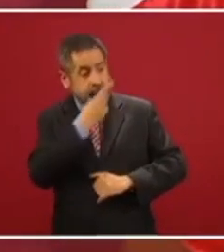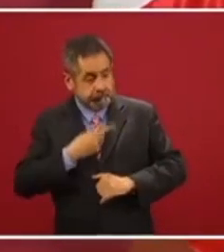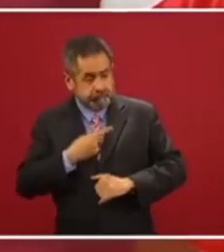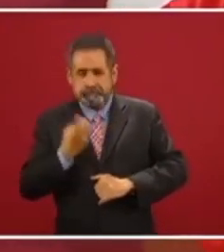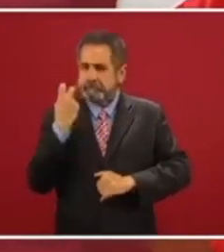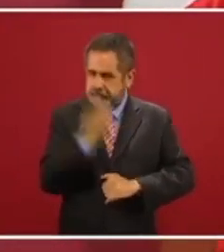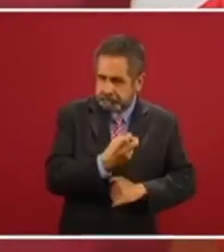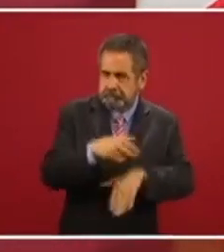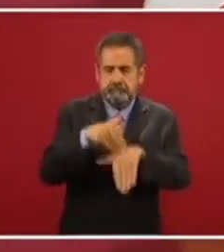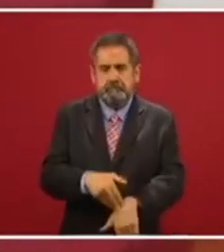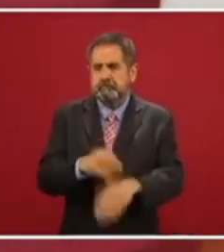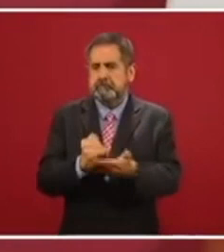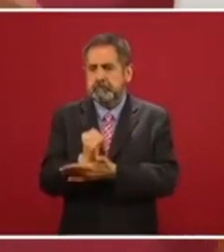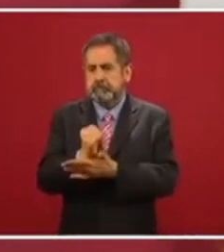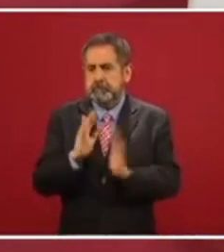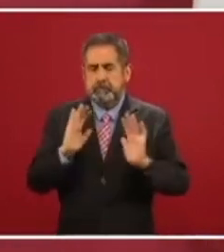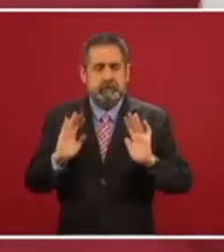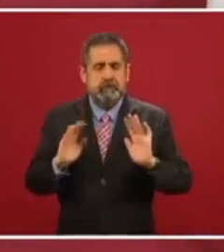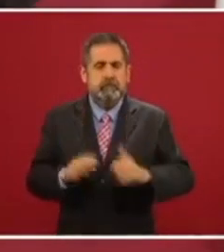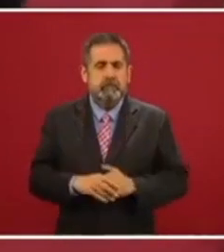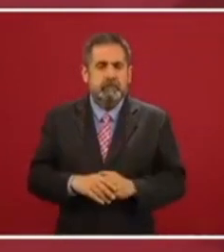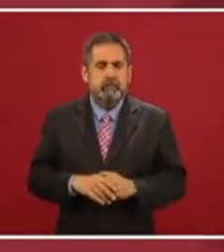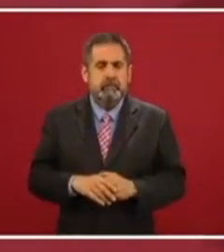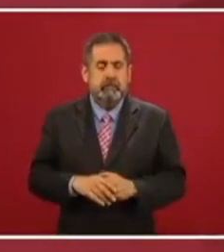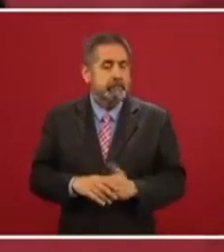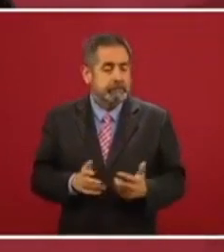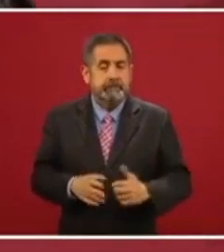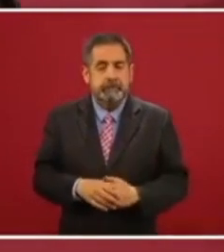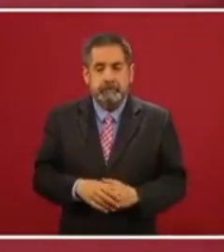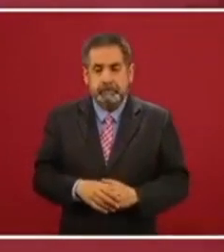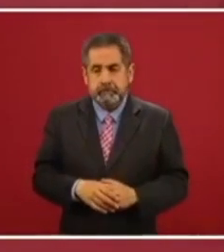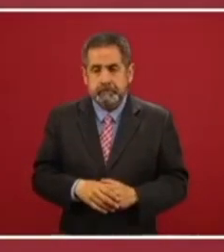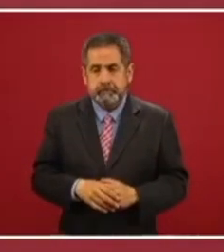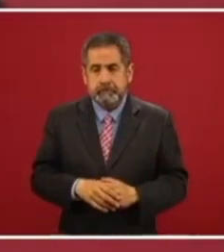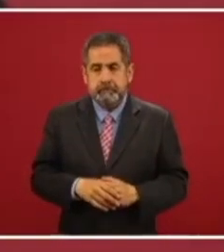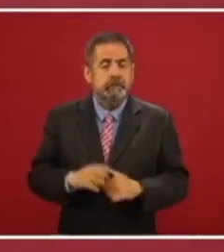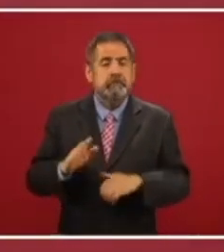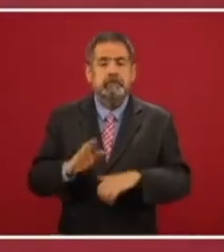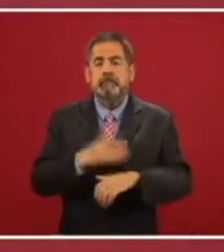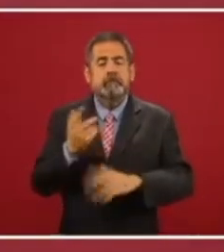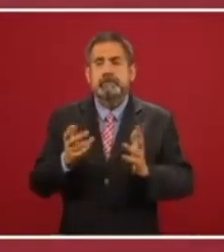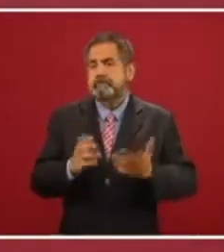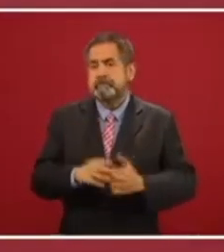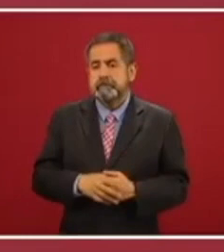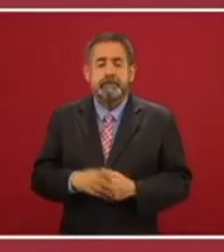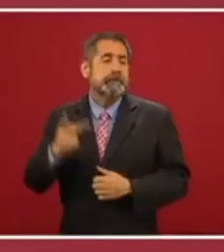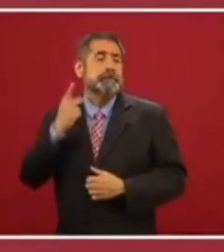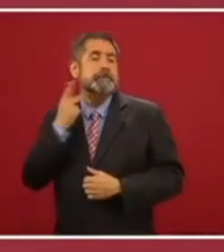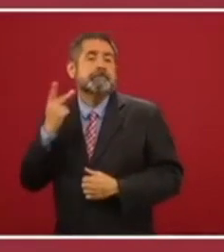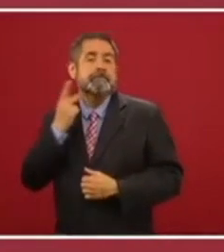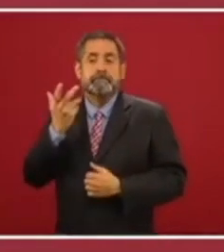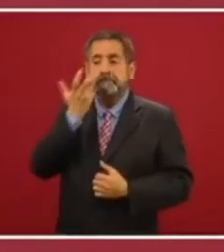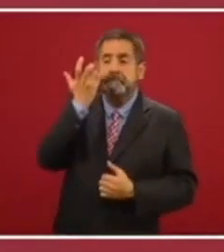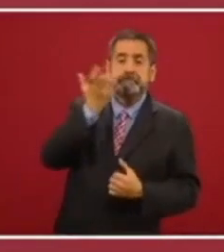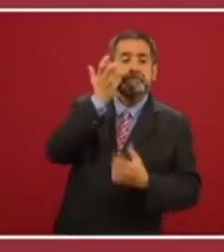se tomen en México referente al brote de coronavirus tendrán una referencia científica o médica y no política. Manifestó